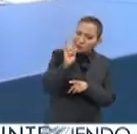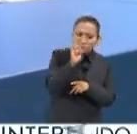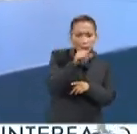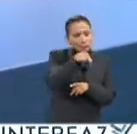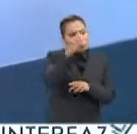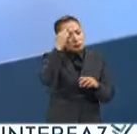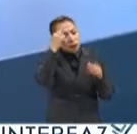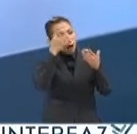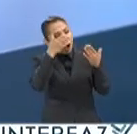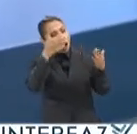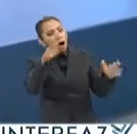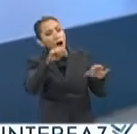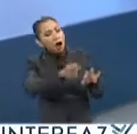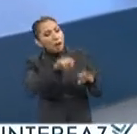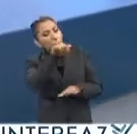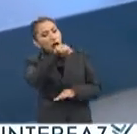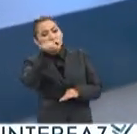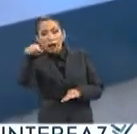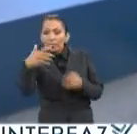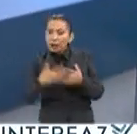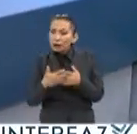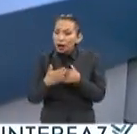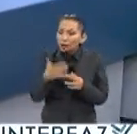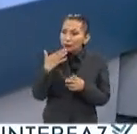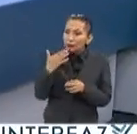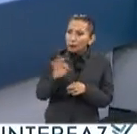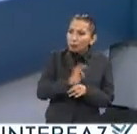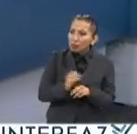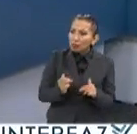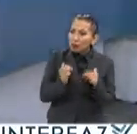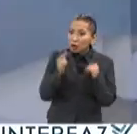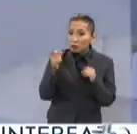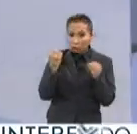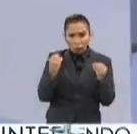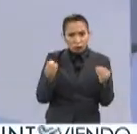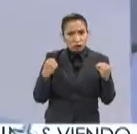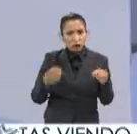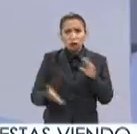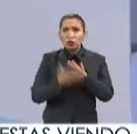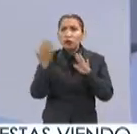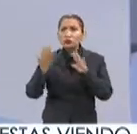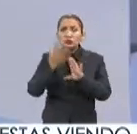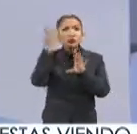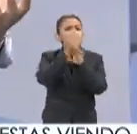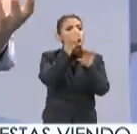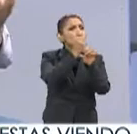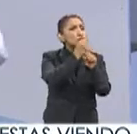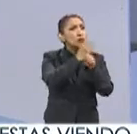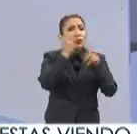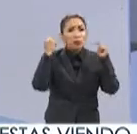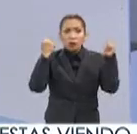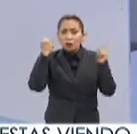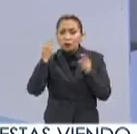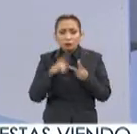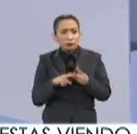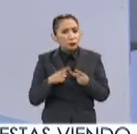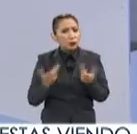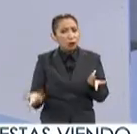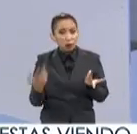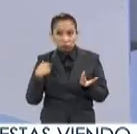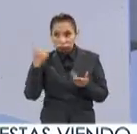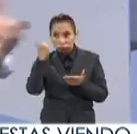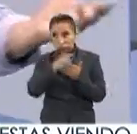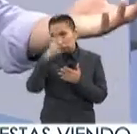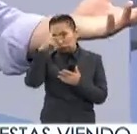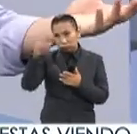crear conciencia sobre la importancia de estas industrias. Y podemos ver la cantidad de construcciones que hay en la industria turística, pues nada más nuestra